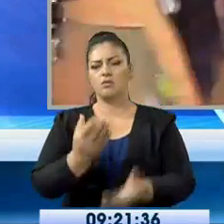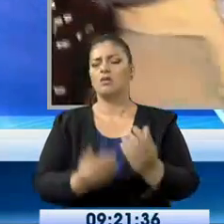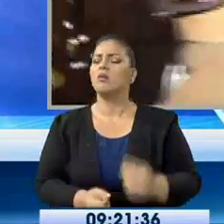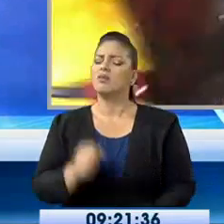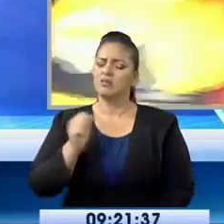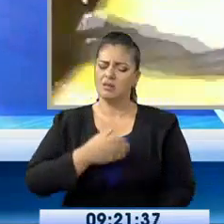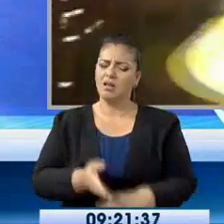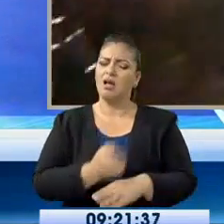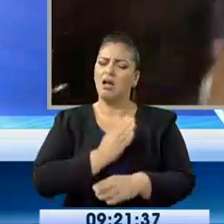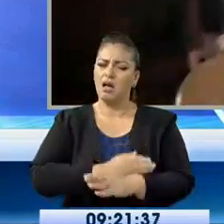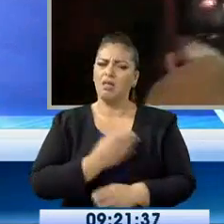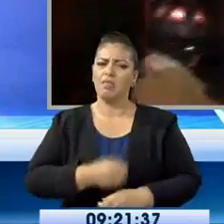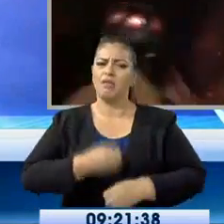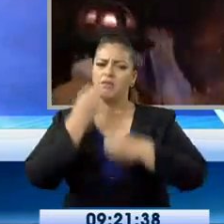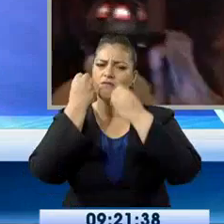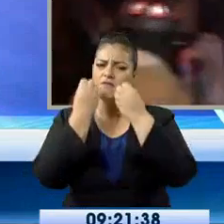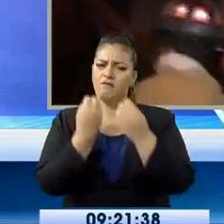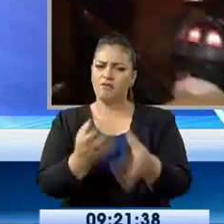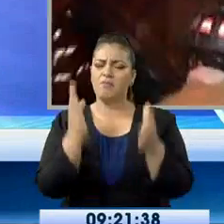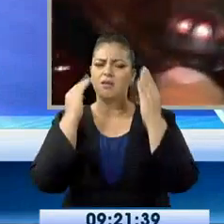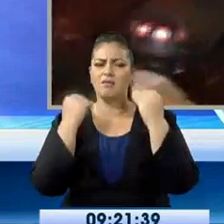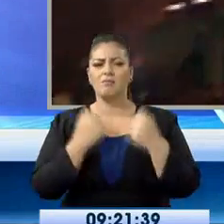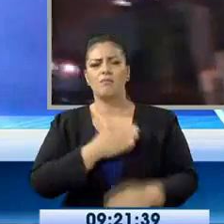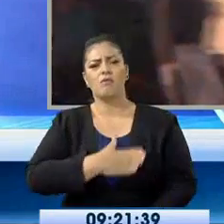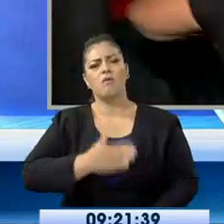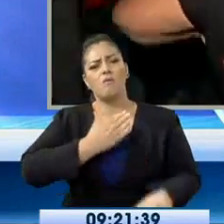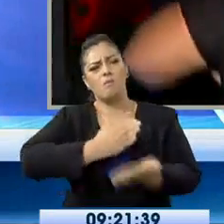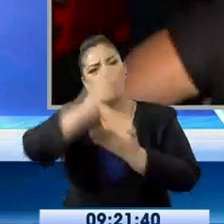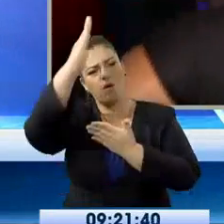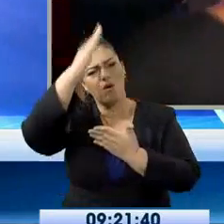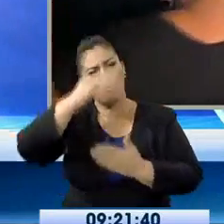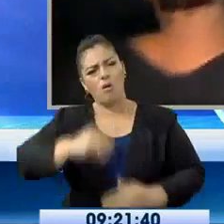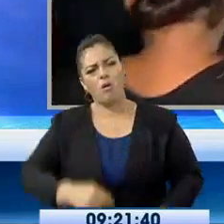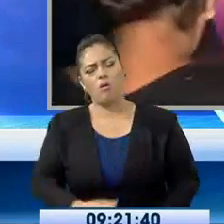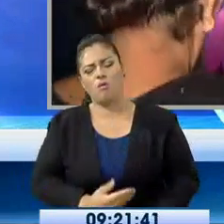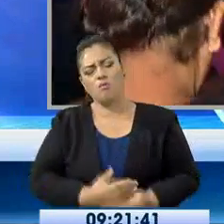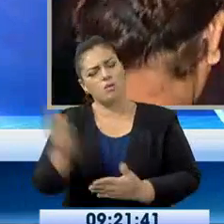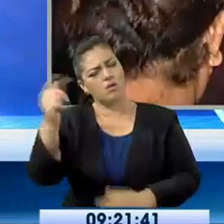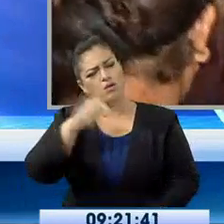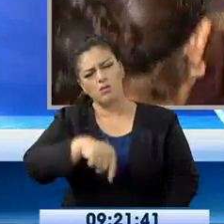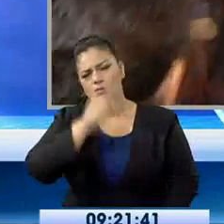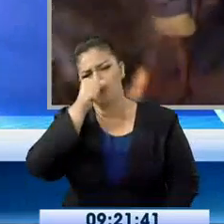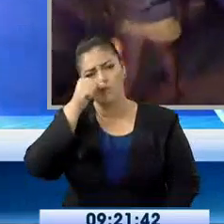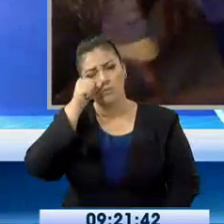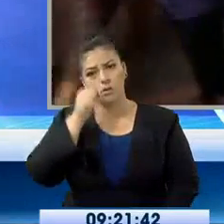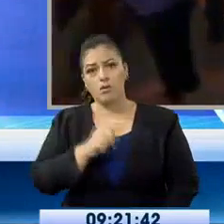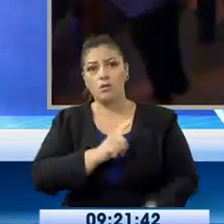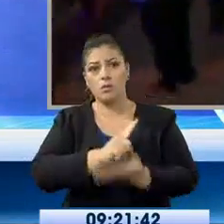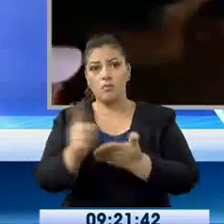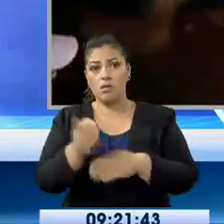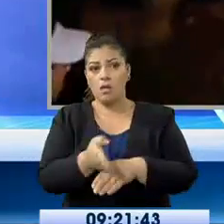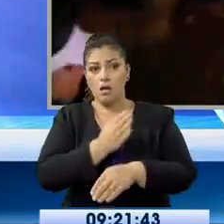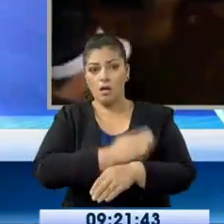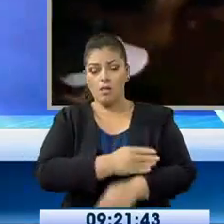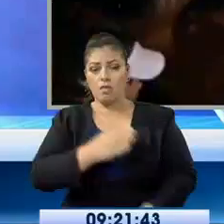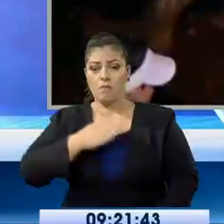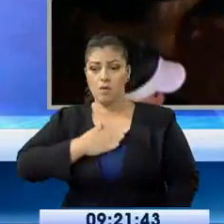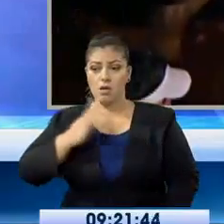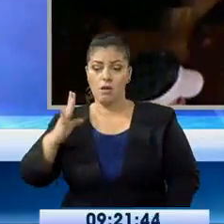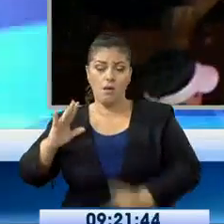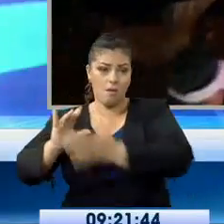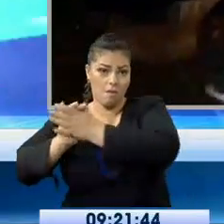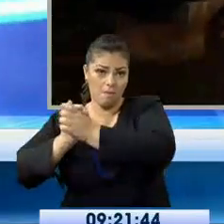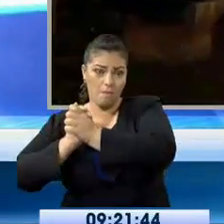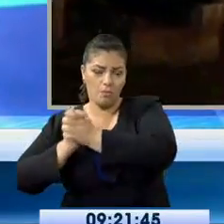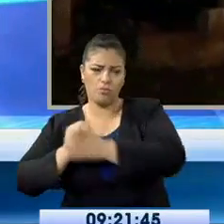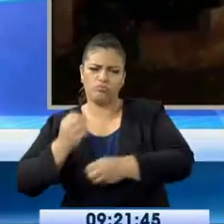nosotros le hablamos y ahí cogió. No le digo que me amenazó a mi esposo con un cuchillo la otra semana. Y le dijo, de eso no es tu problema. Y le